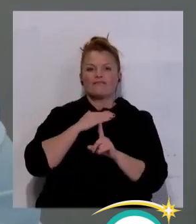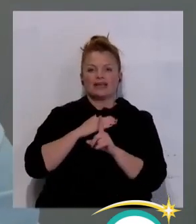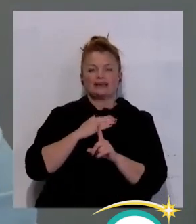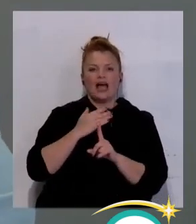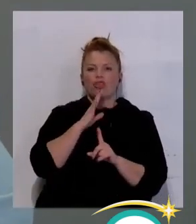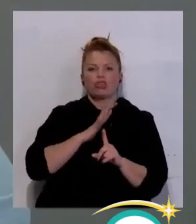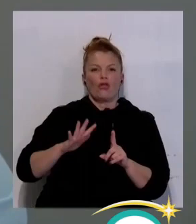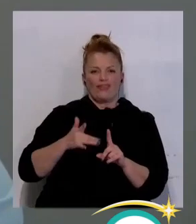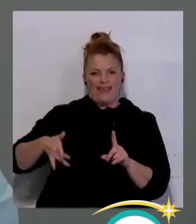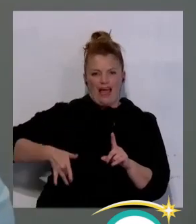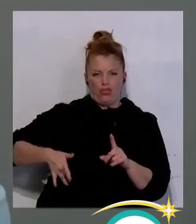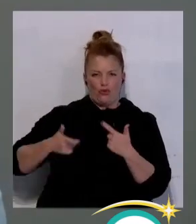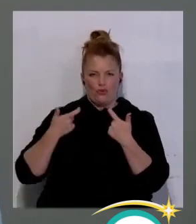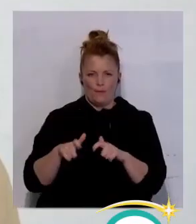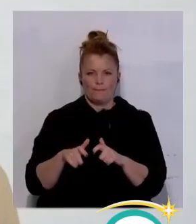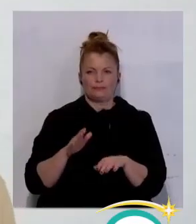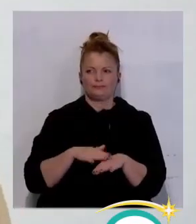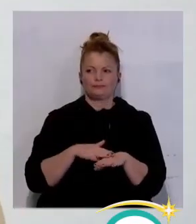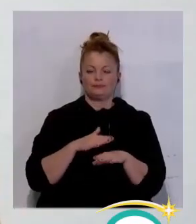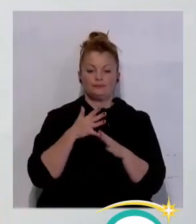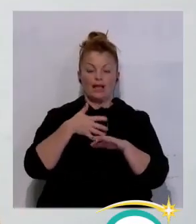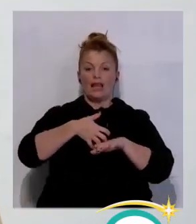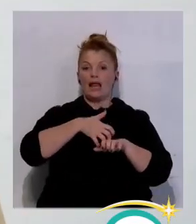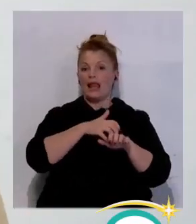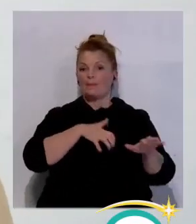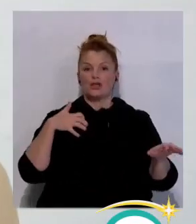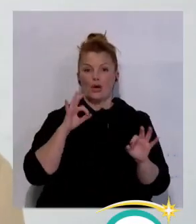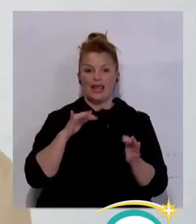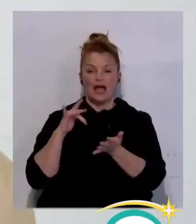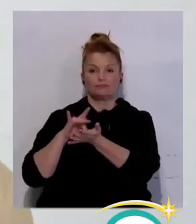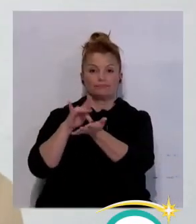al hígado y que, bueno, en la mayoría de los casos